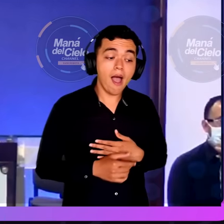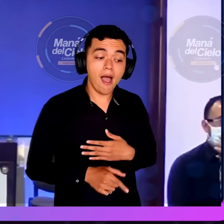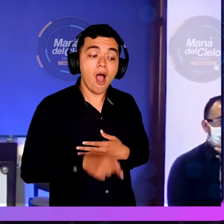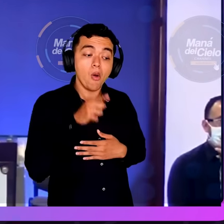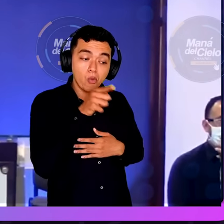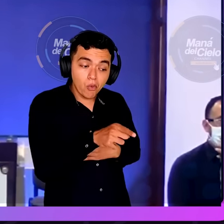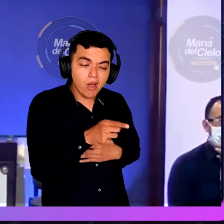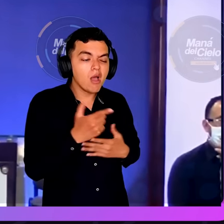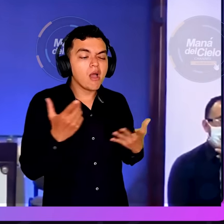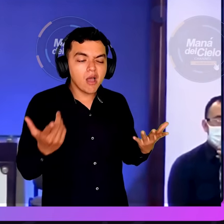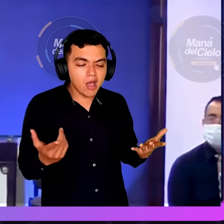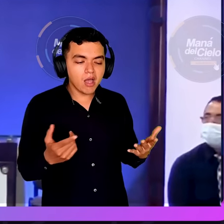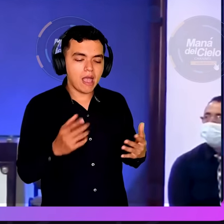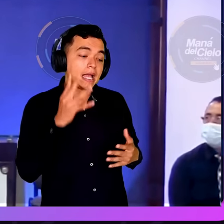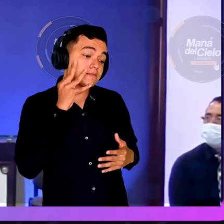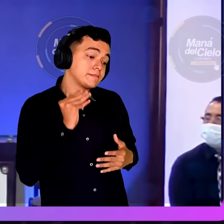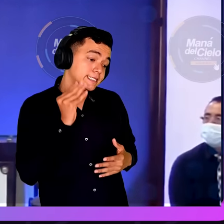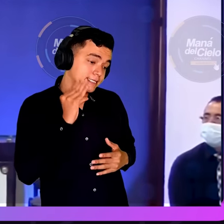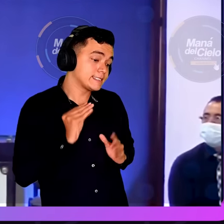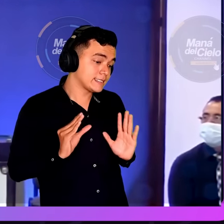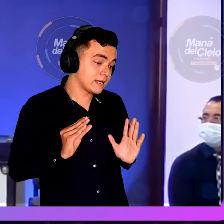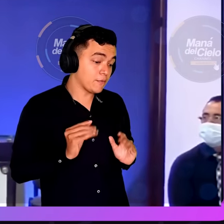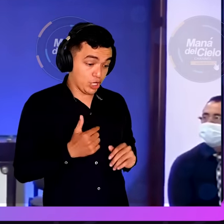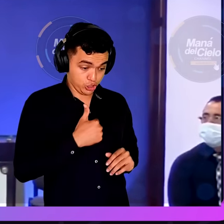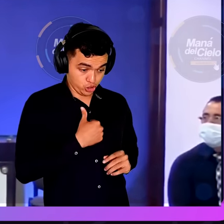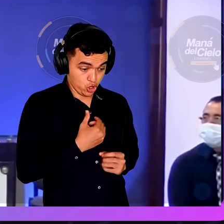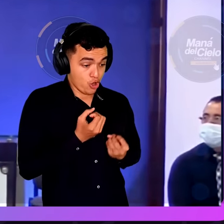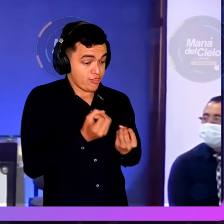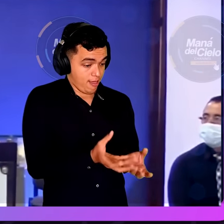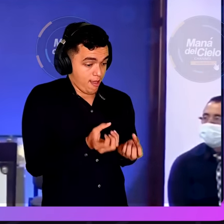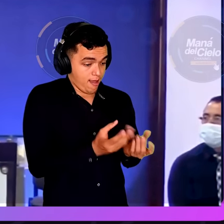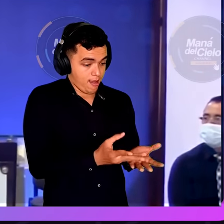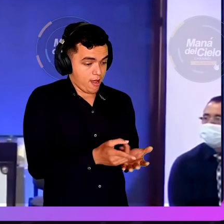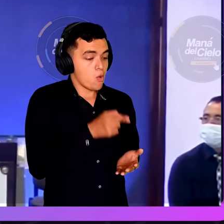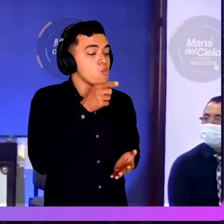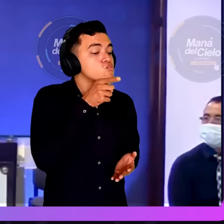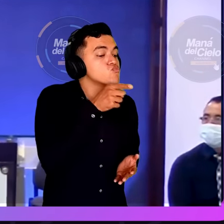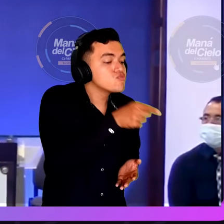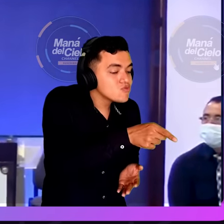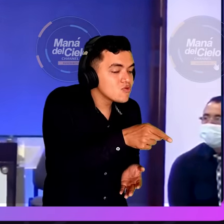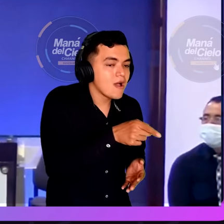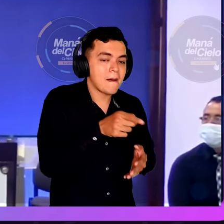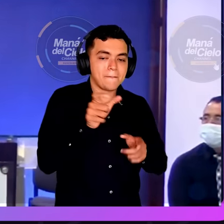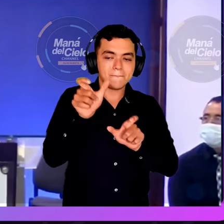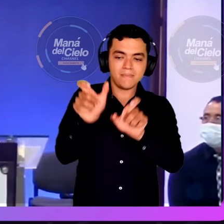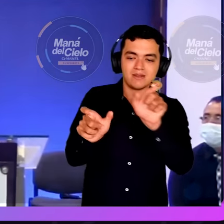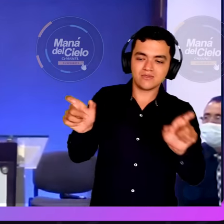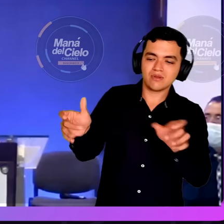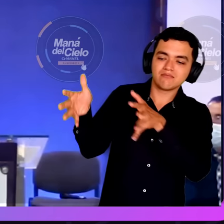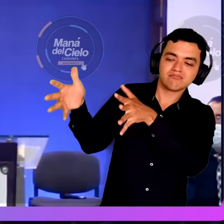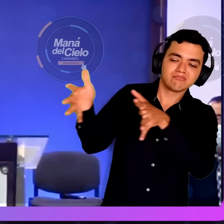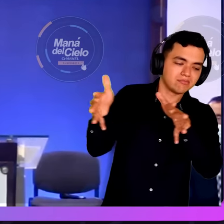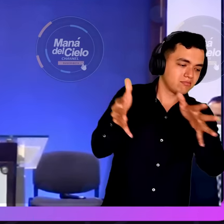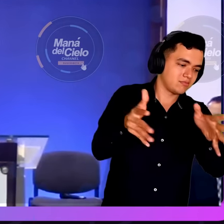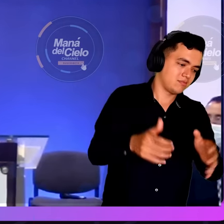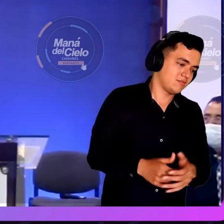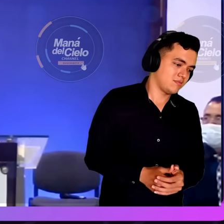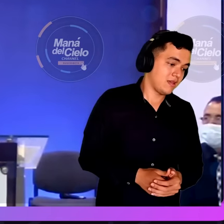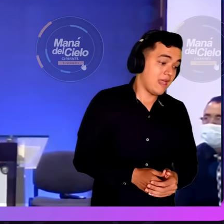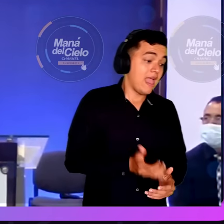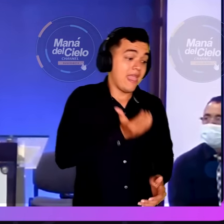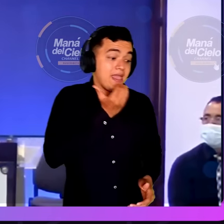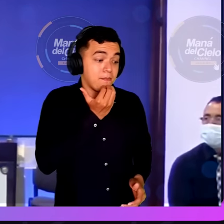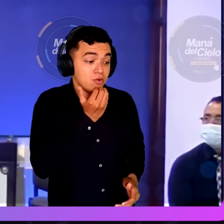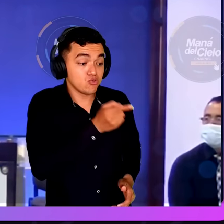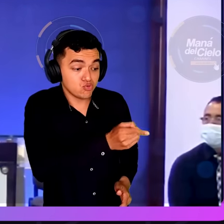el momento en que salimos de ahí. Pero un día, hablando con el Señor me dijo, te permití esa experiencia para que en lo que yo te doy de